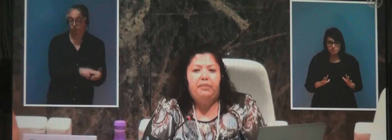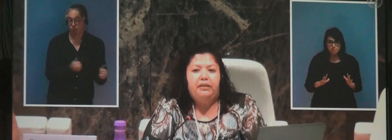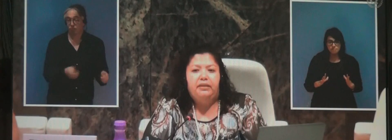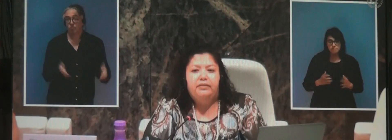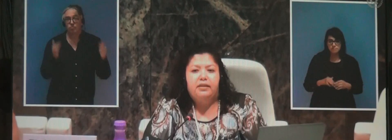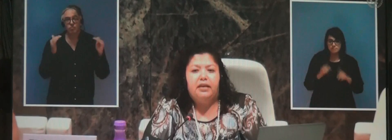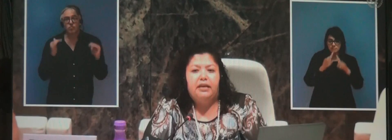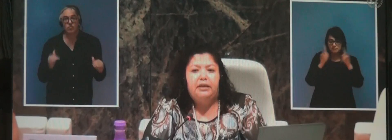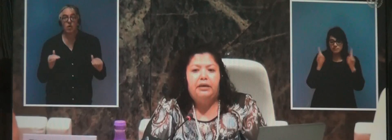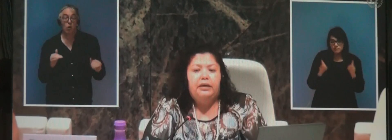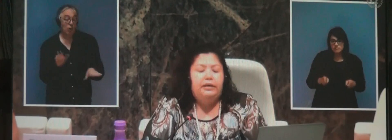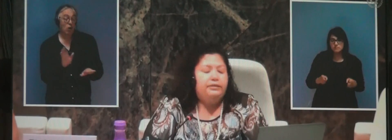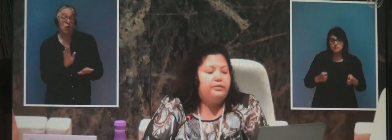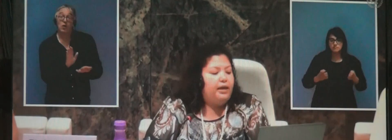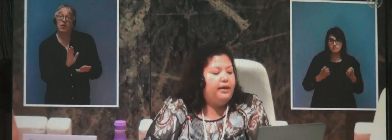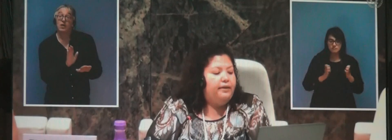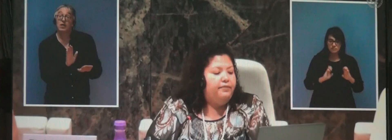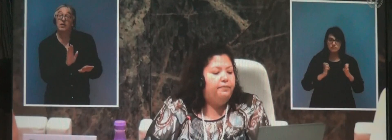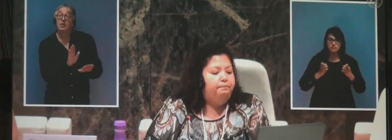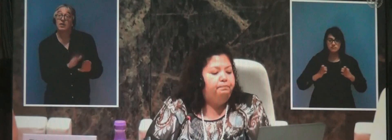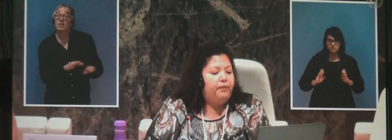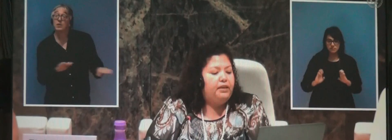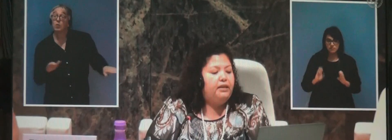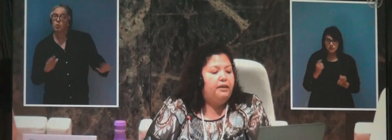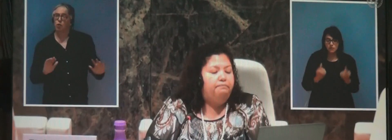son las medidas que se